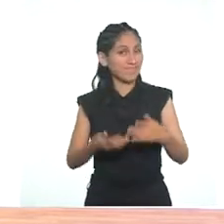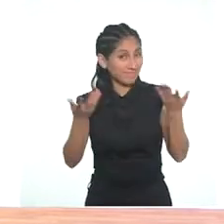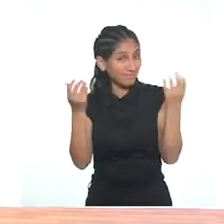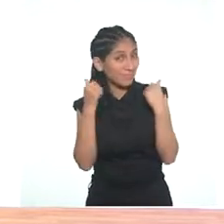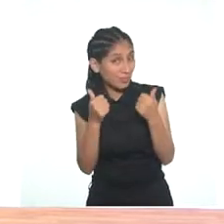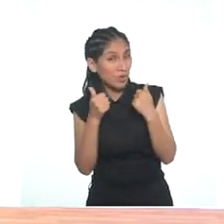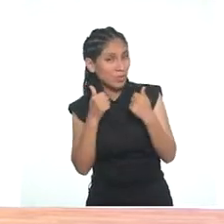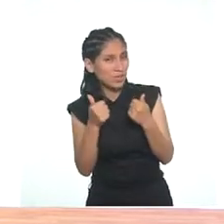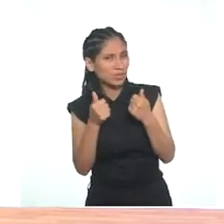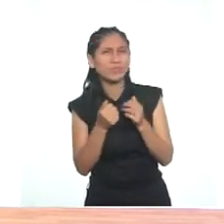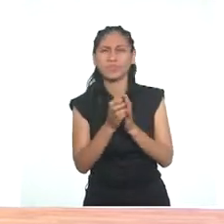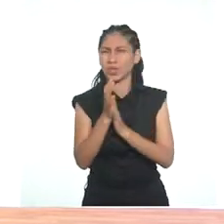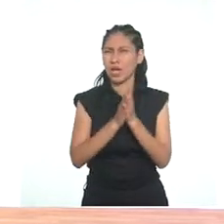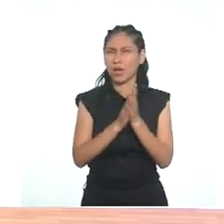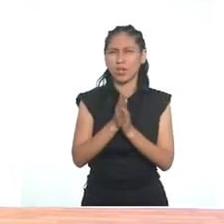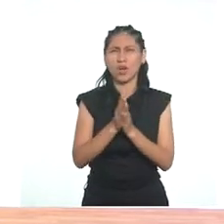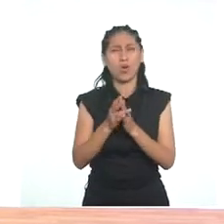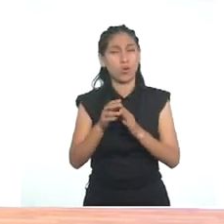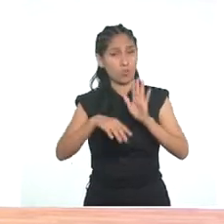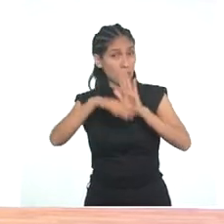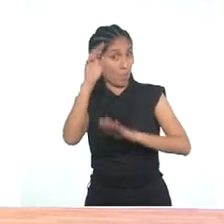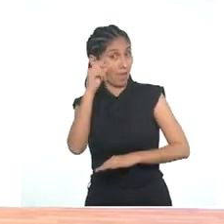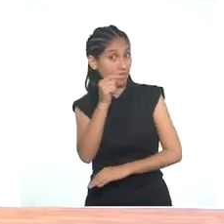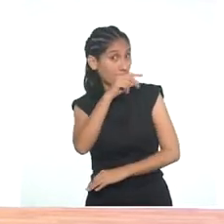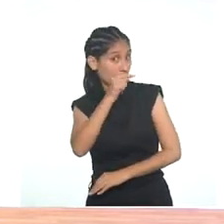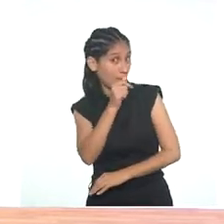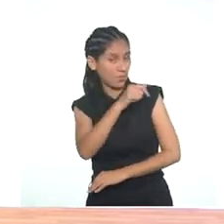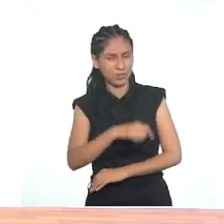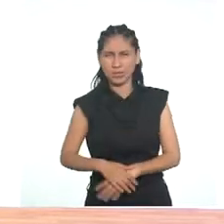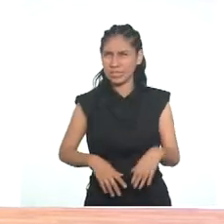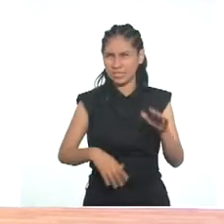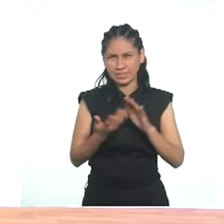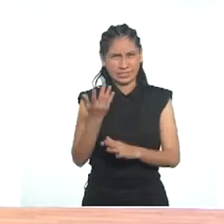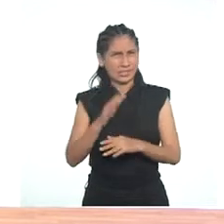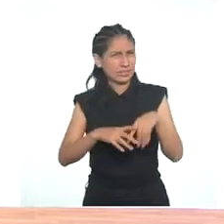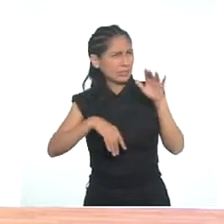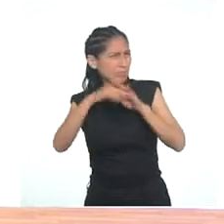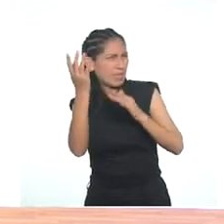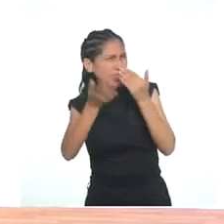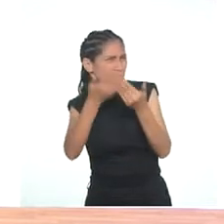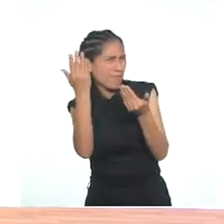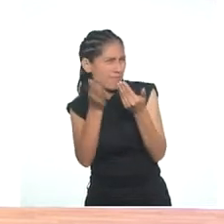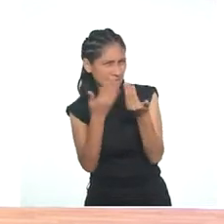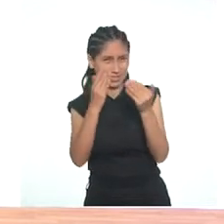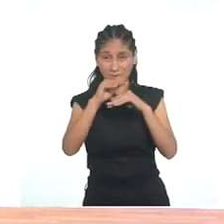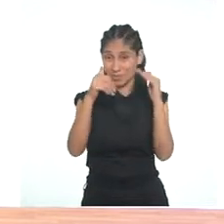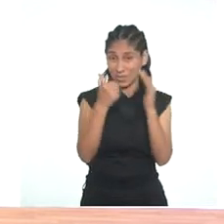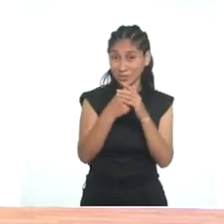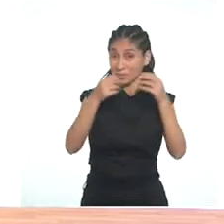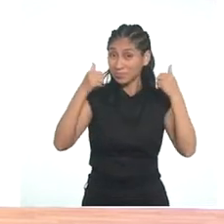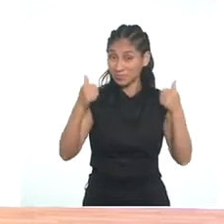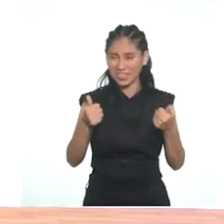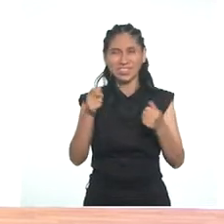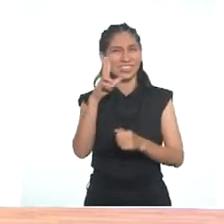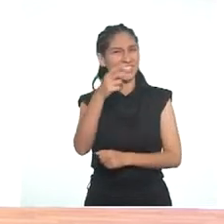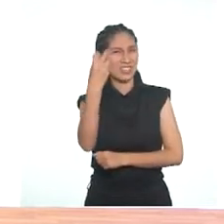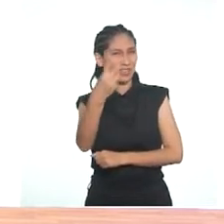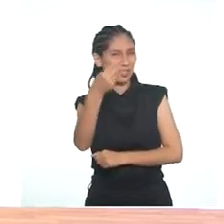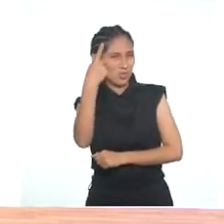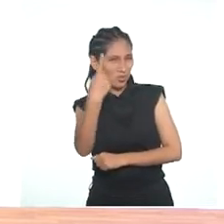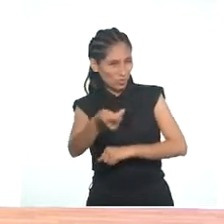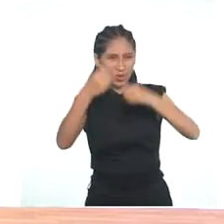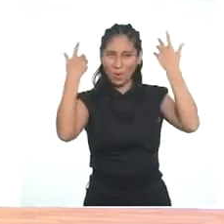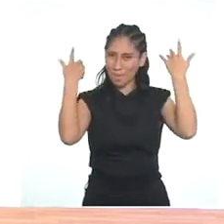1, 2, 3, 4, 5, 6 y 7. Muy bien, lo vamos a intentar un poco más rápido, que cada vez sea mucho más sencillo para nosotros. Bien,